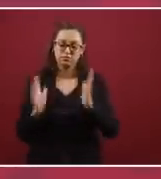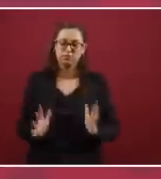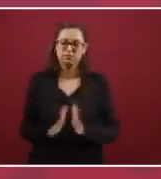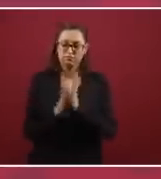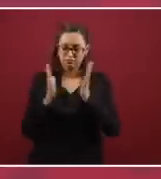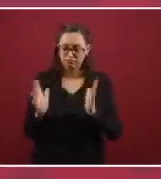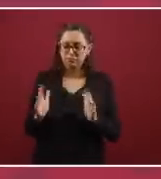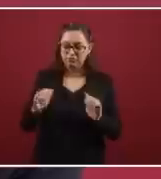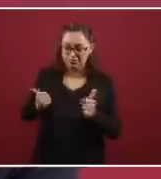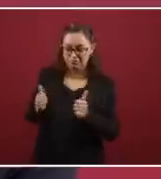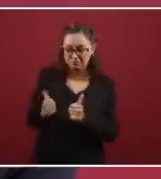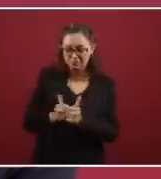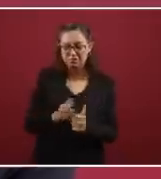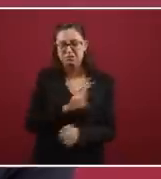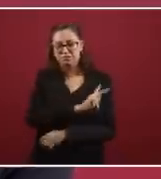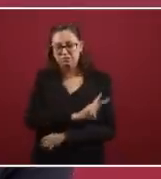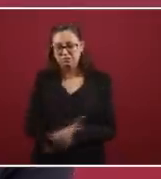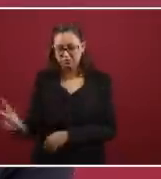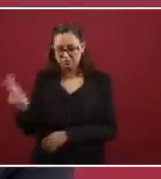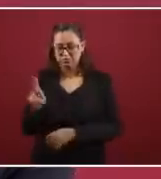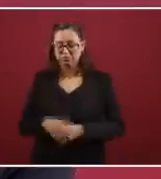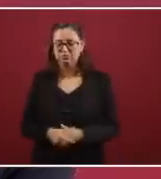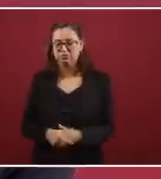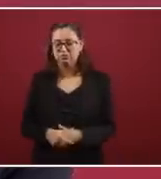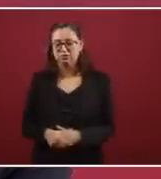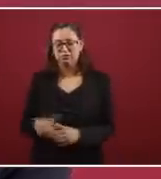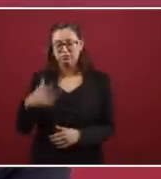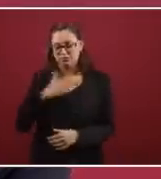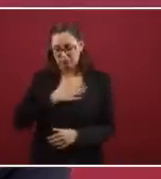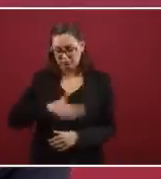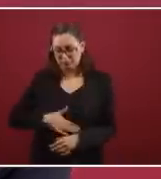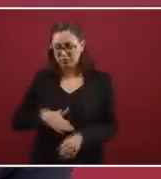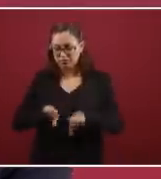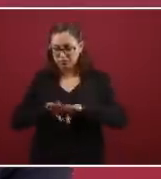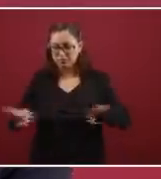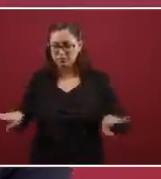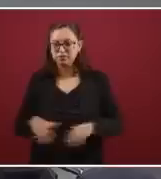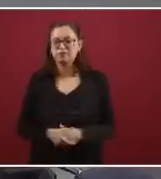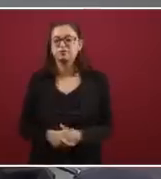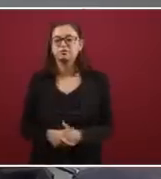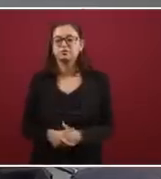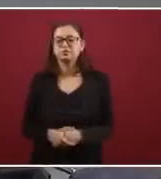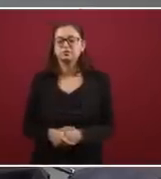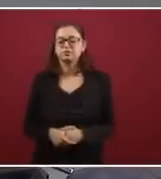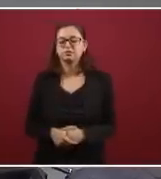ponerme al corriente, es decir, no quiero ser injusto.